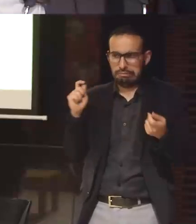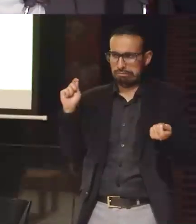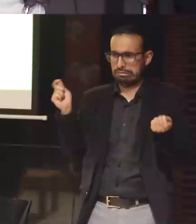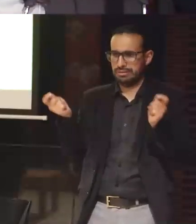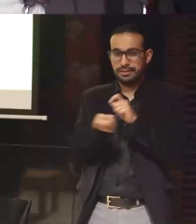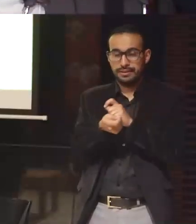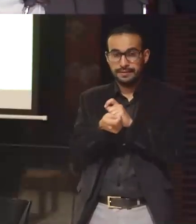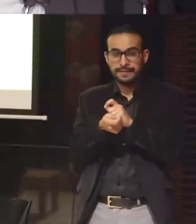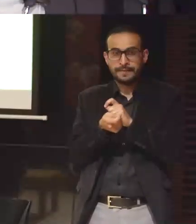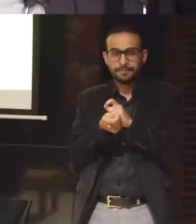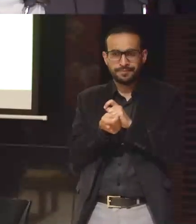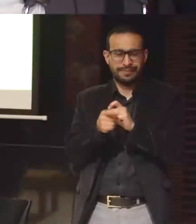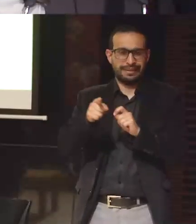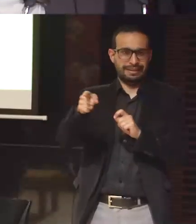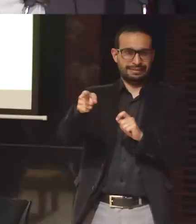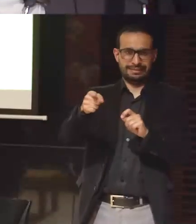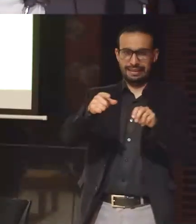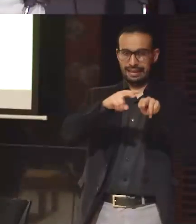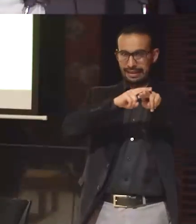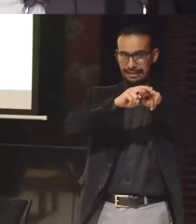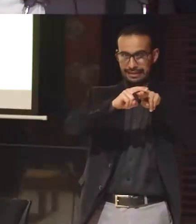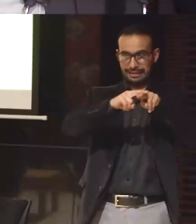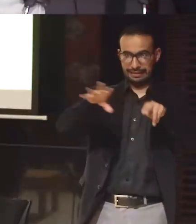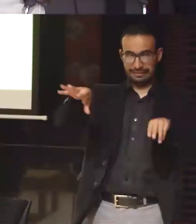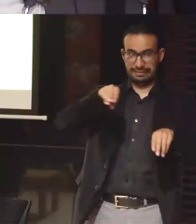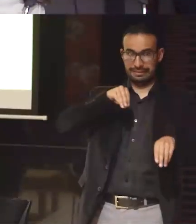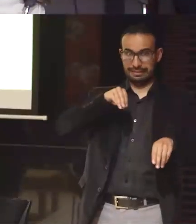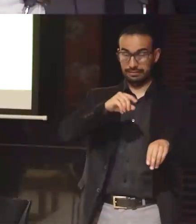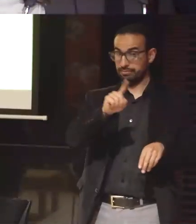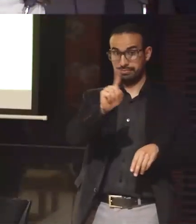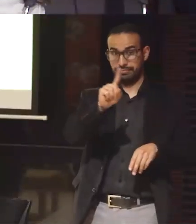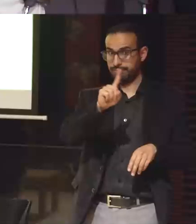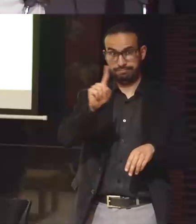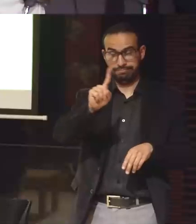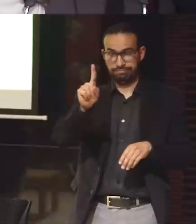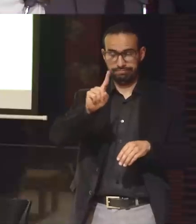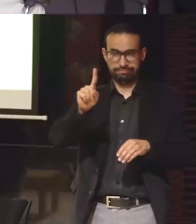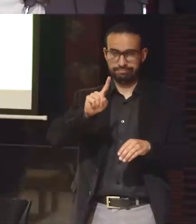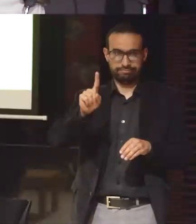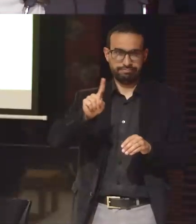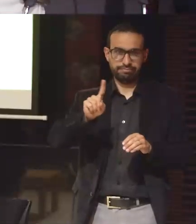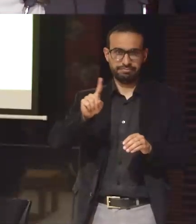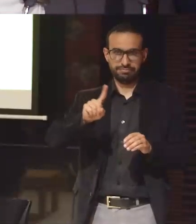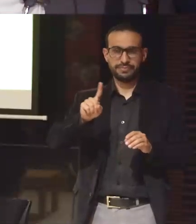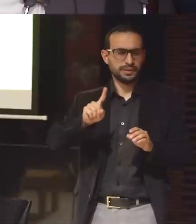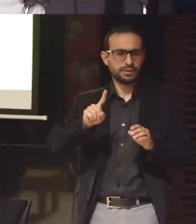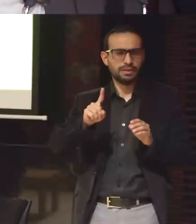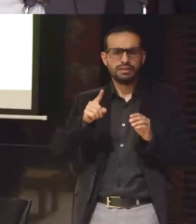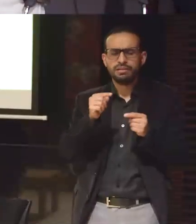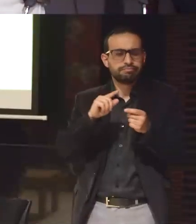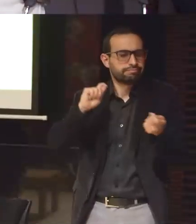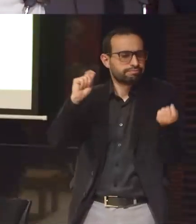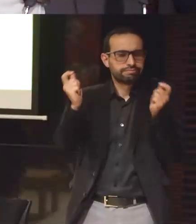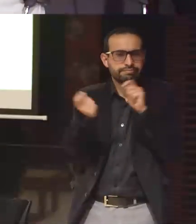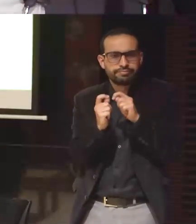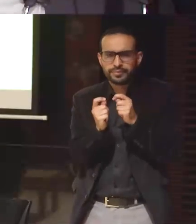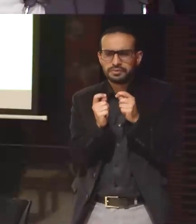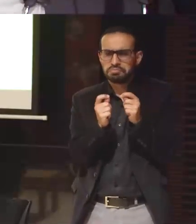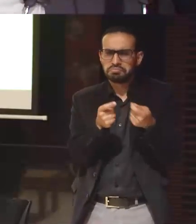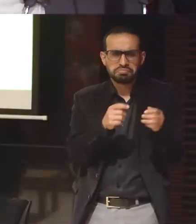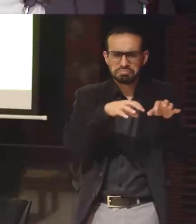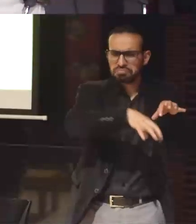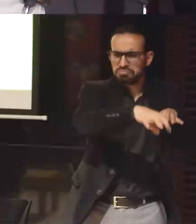evitar este tipo de cosas y que los buenos desarrollos, en vez de generar rechazo de sus entornos, por el contrario, sean beneficiarios y sean los